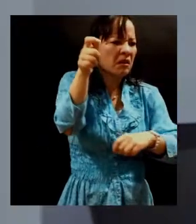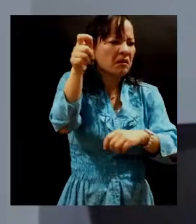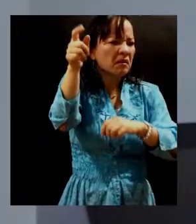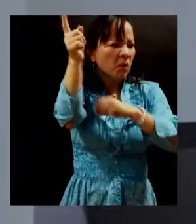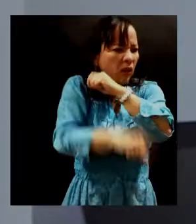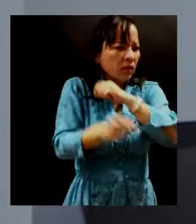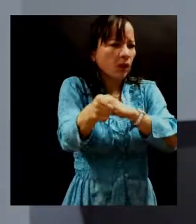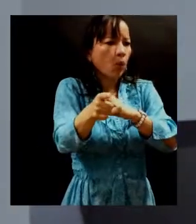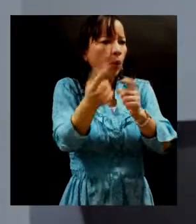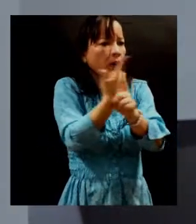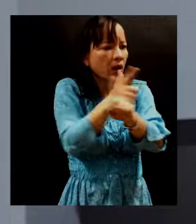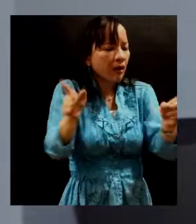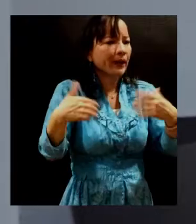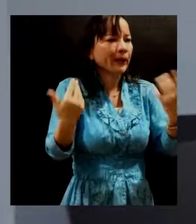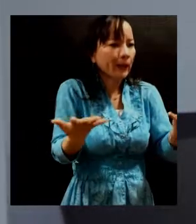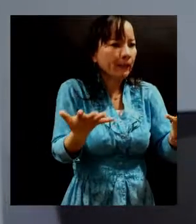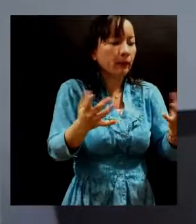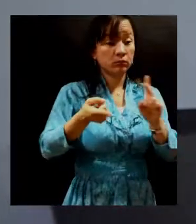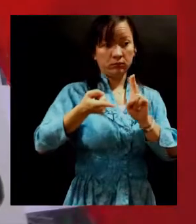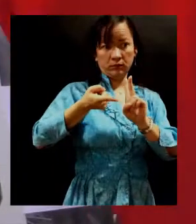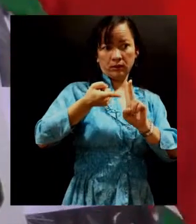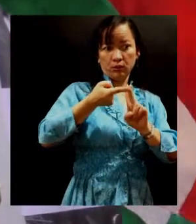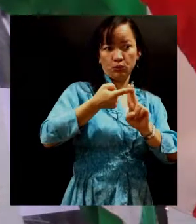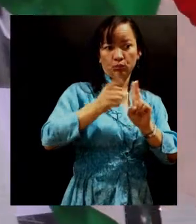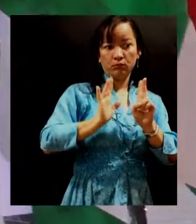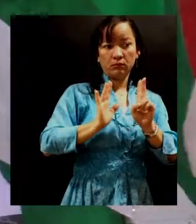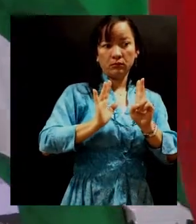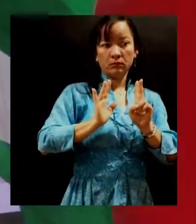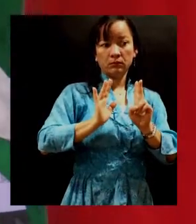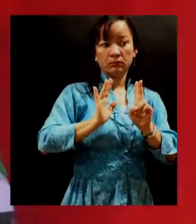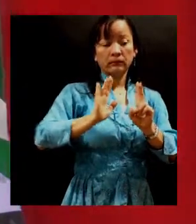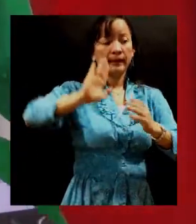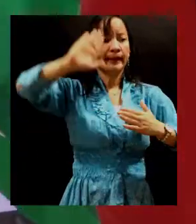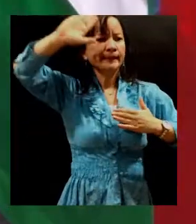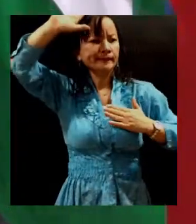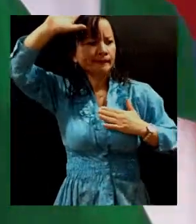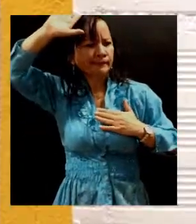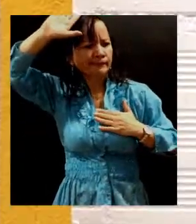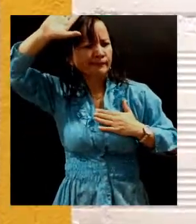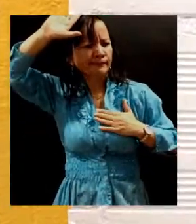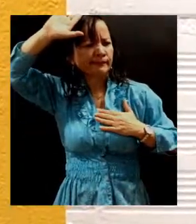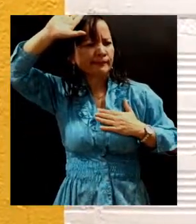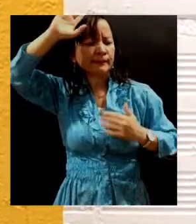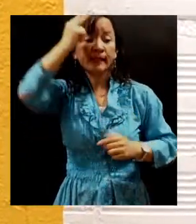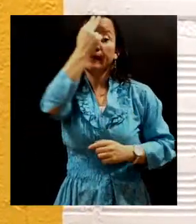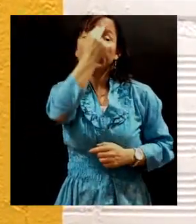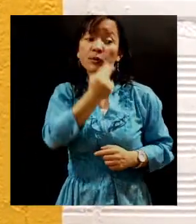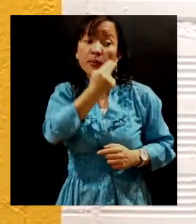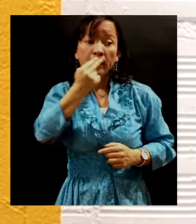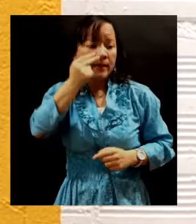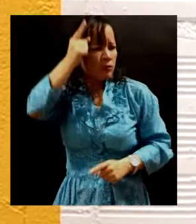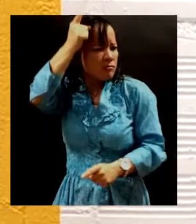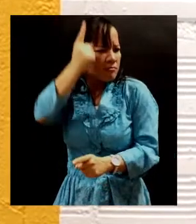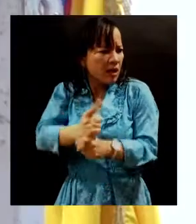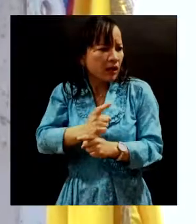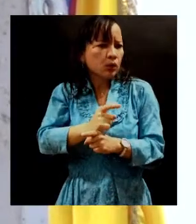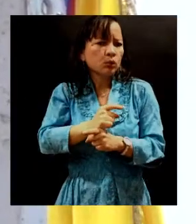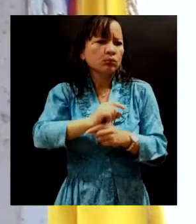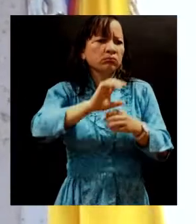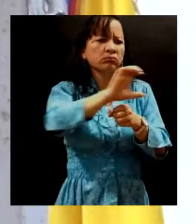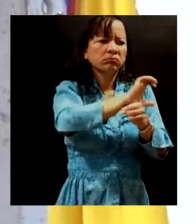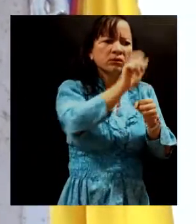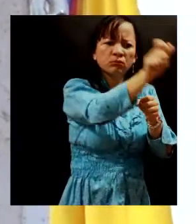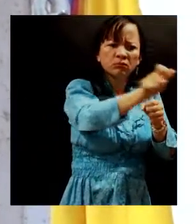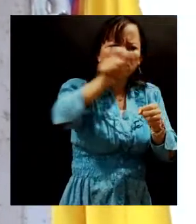Segundo, para el fortalecimiento de la palabra en la confianza que deben tener todos